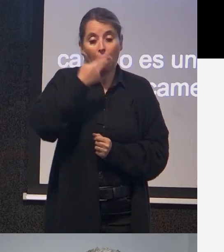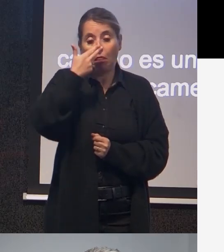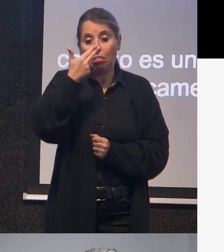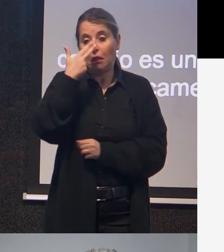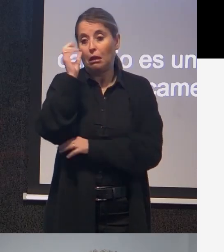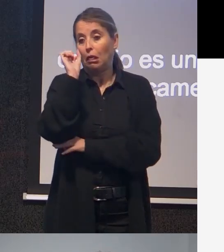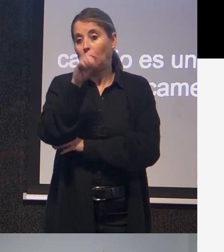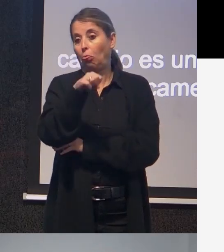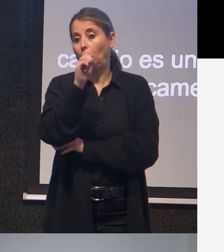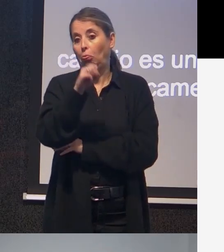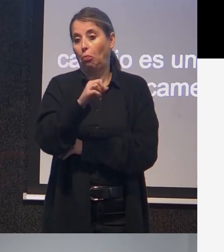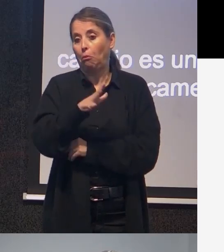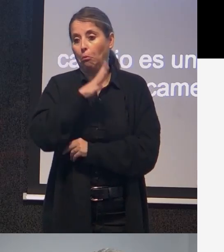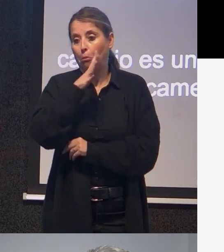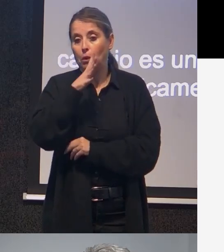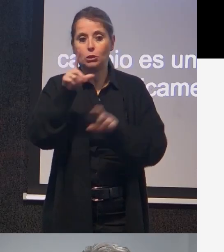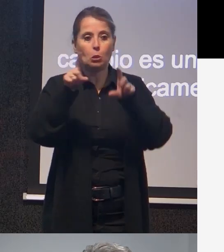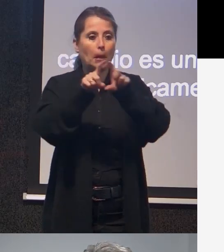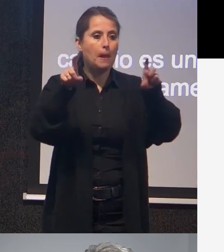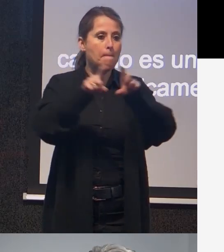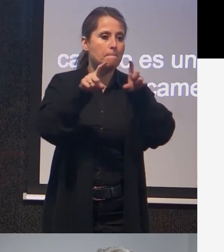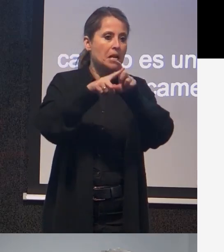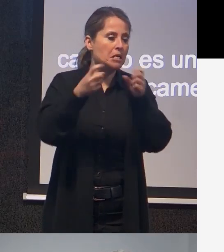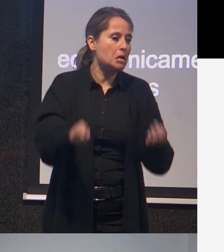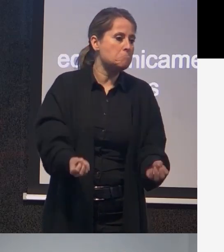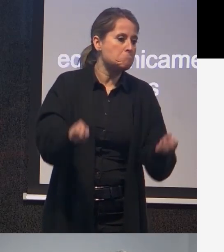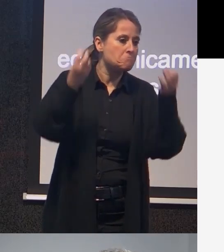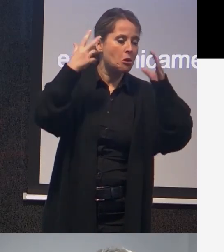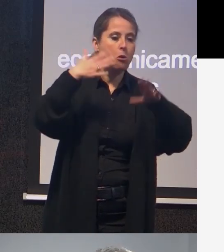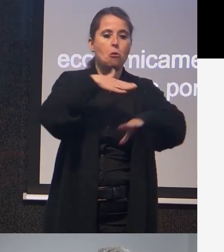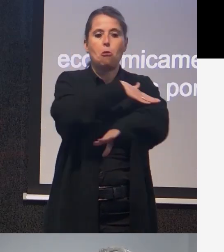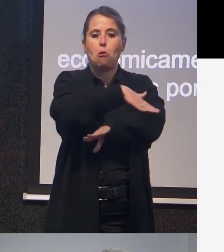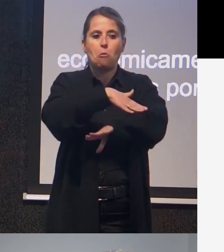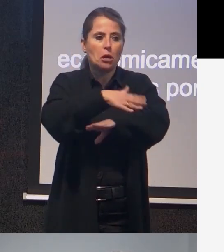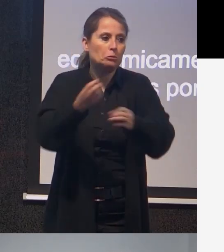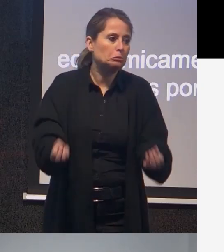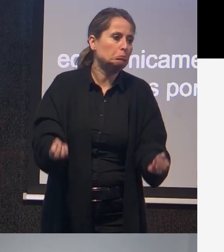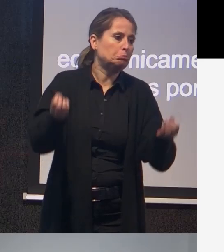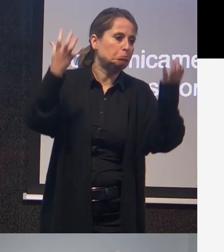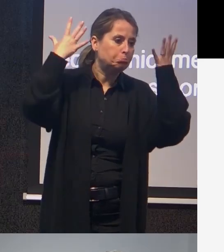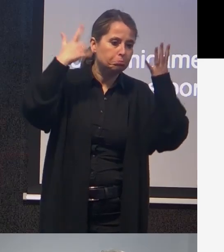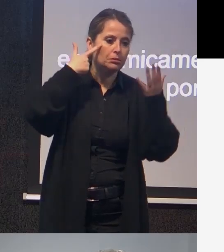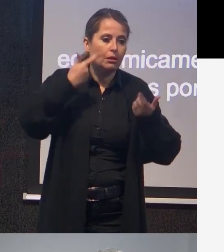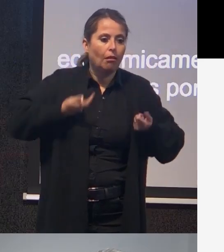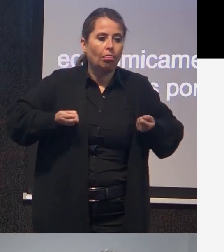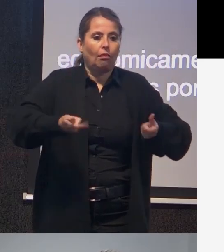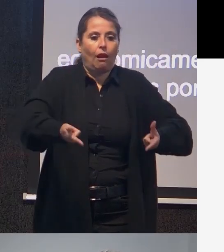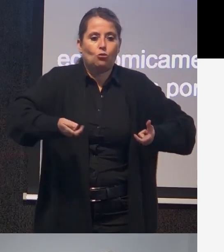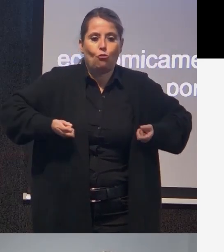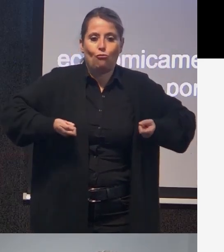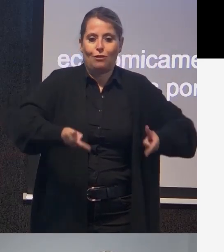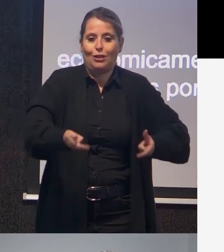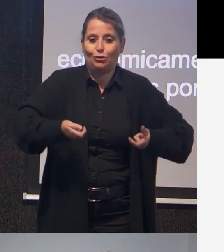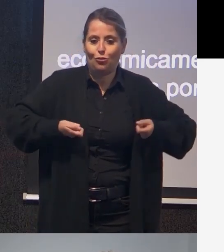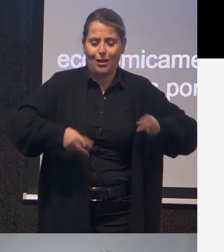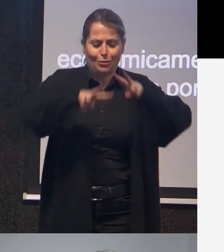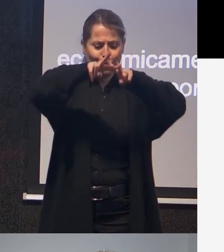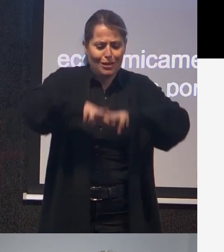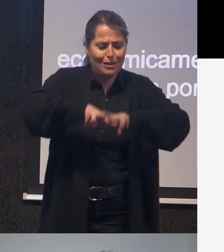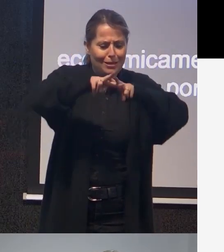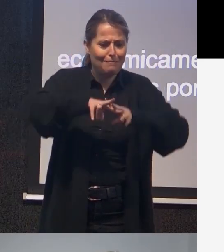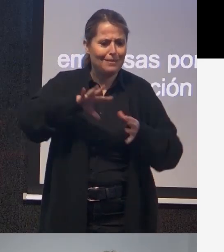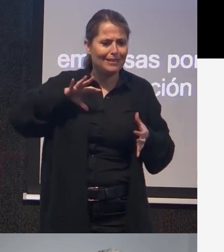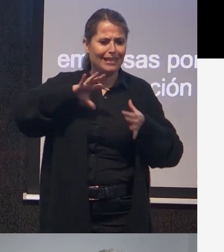interés por empresas, por gobiernos, en gastar dinero y en hacer